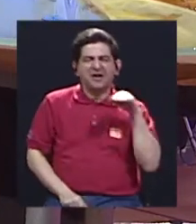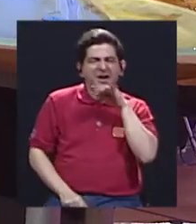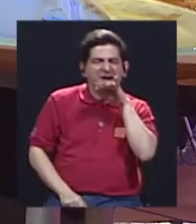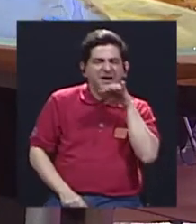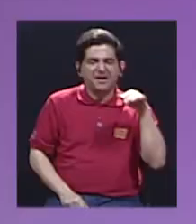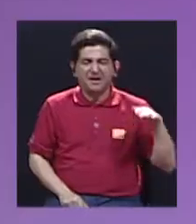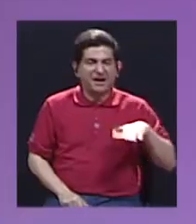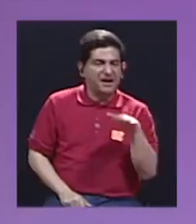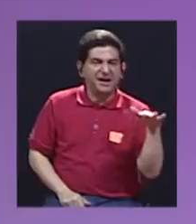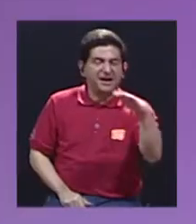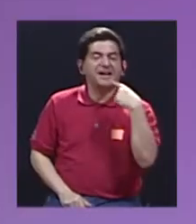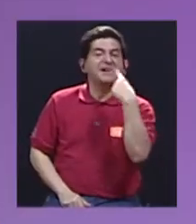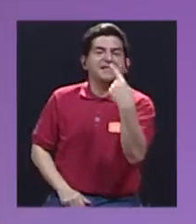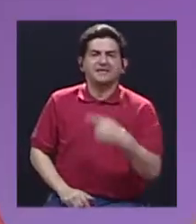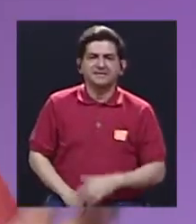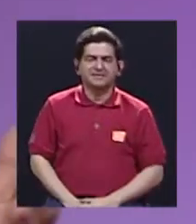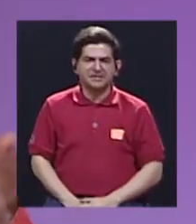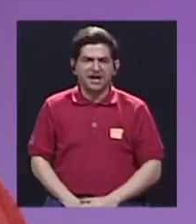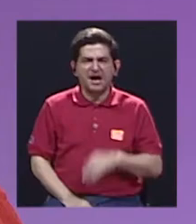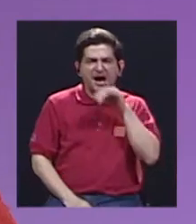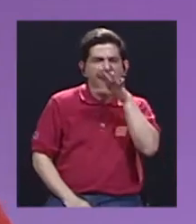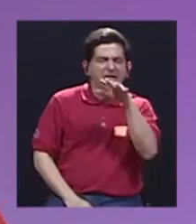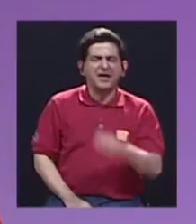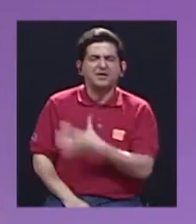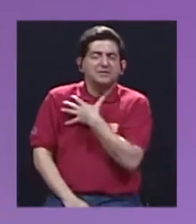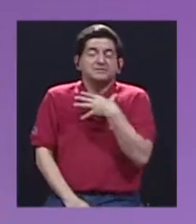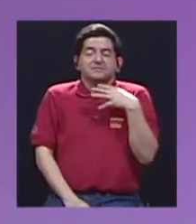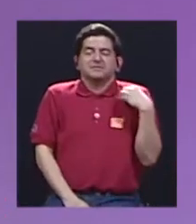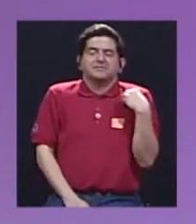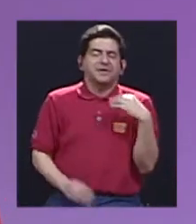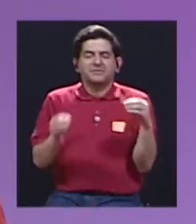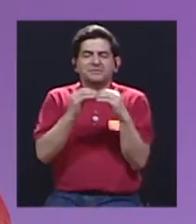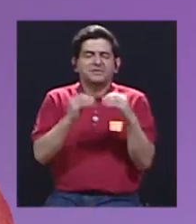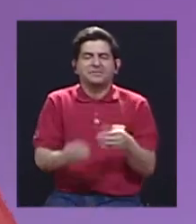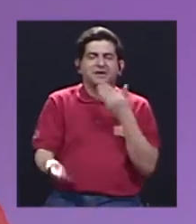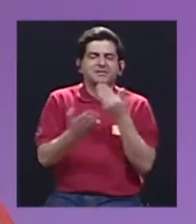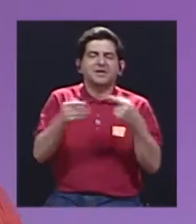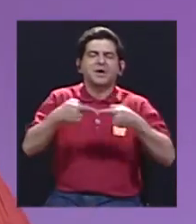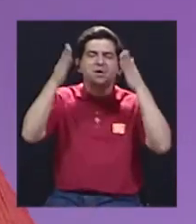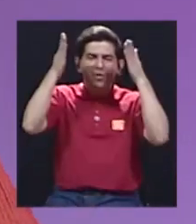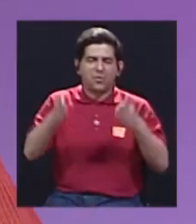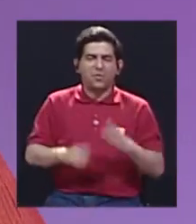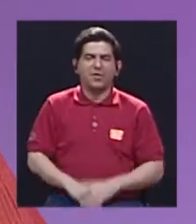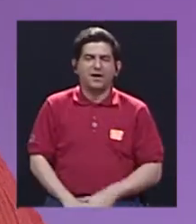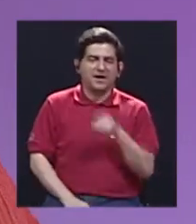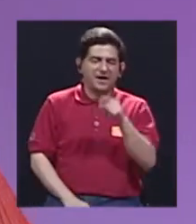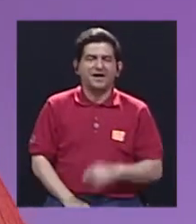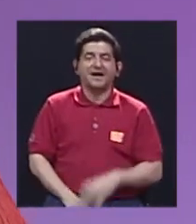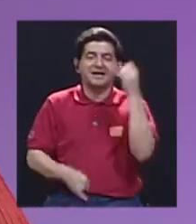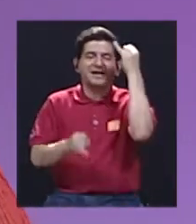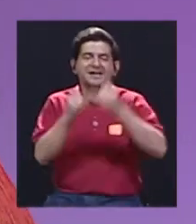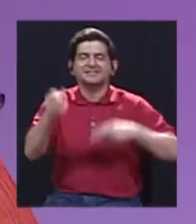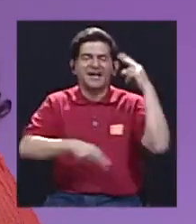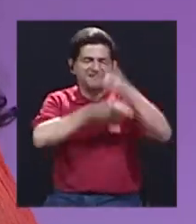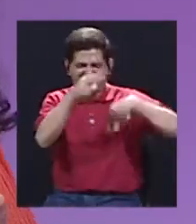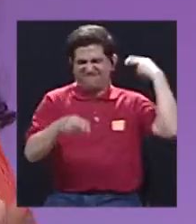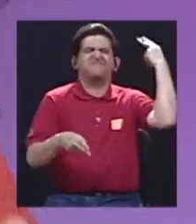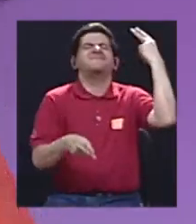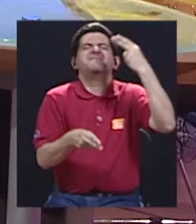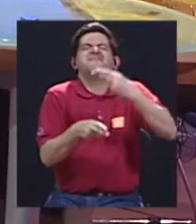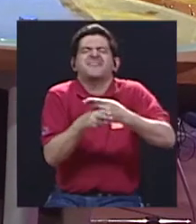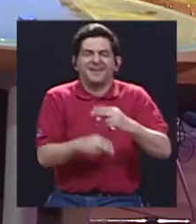dice aragón si algo me gusta más que un buen enemigo son los confines del universo